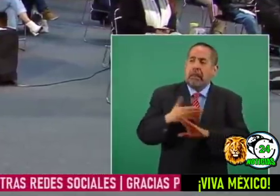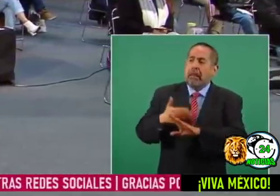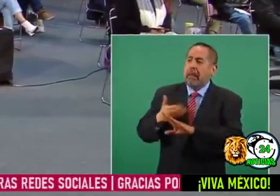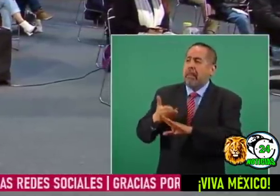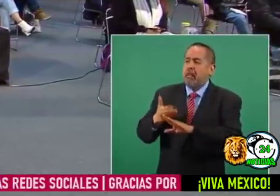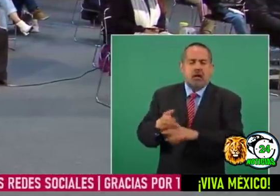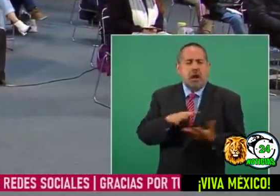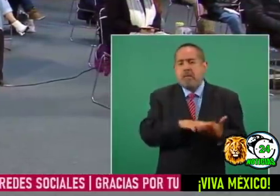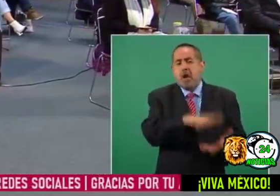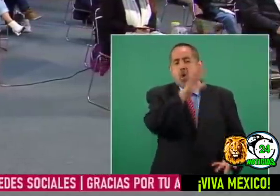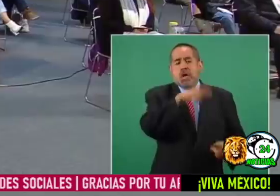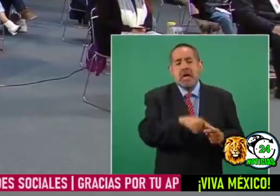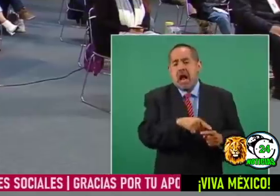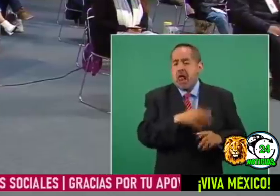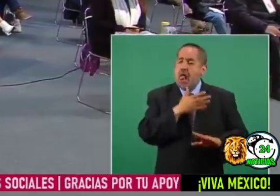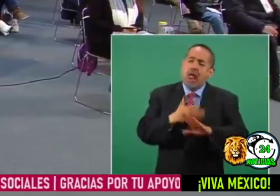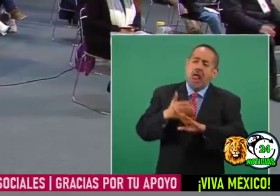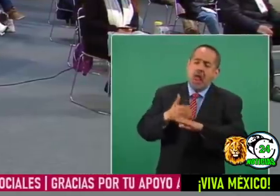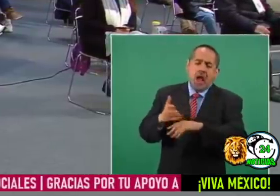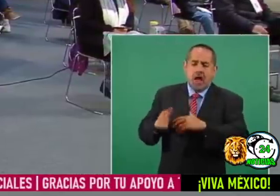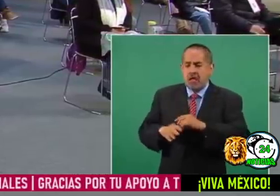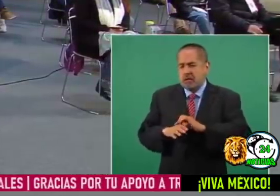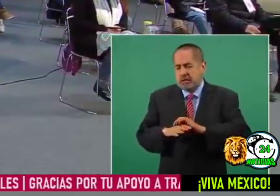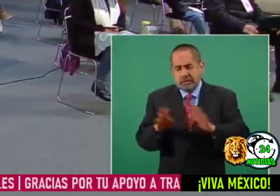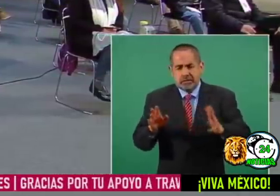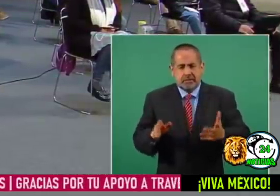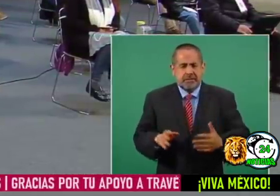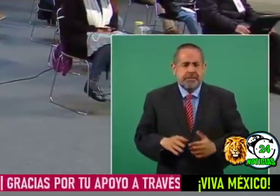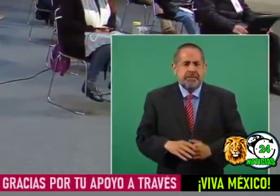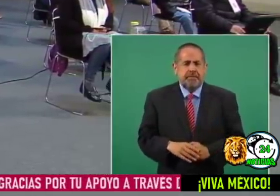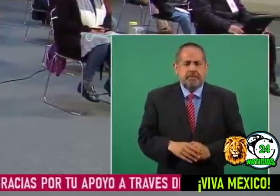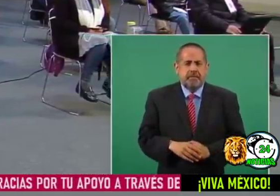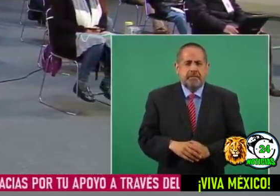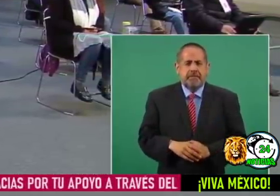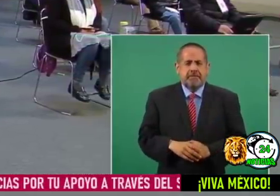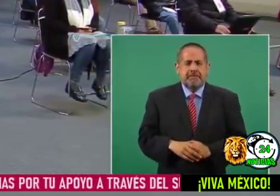pues la mayoría de los medios